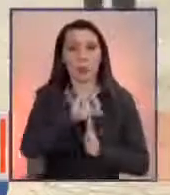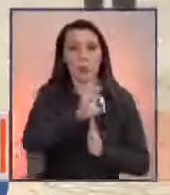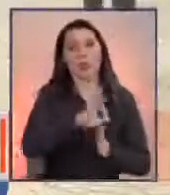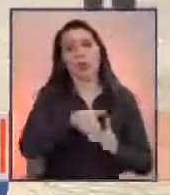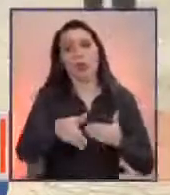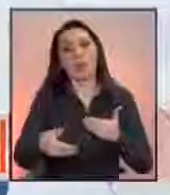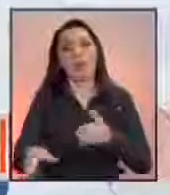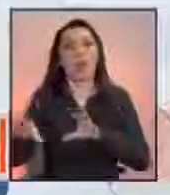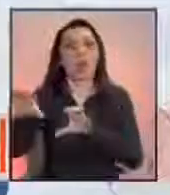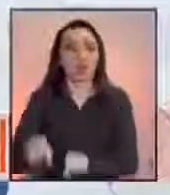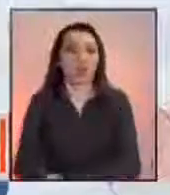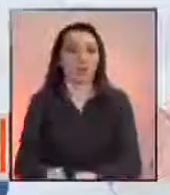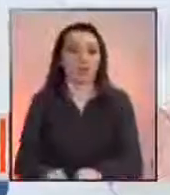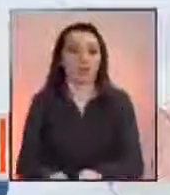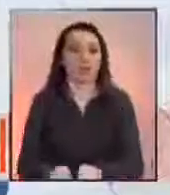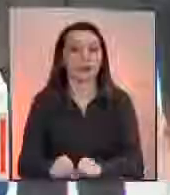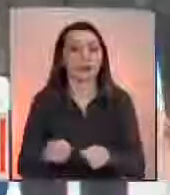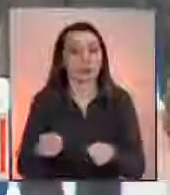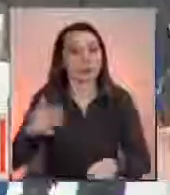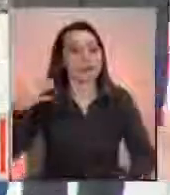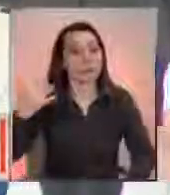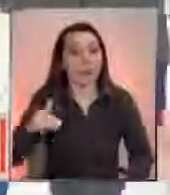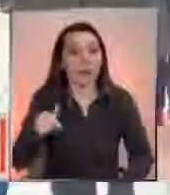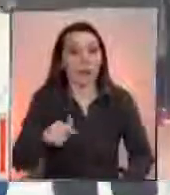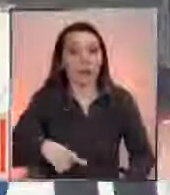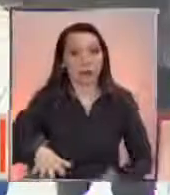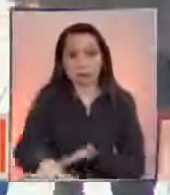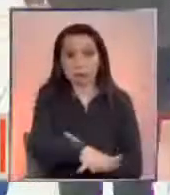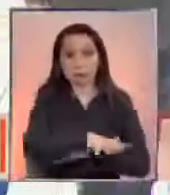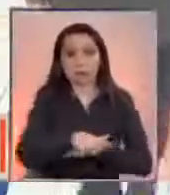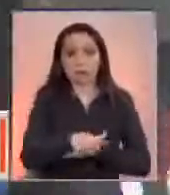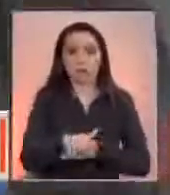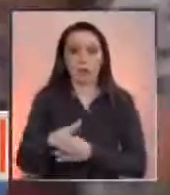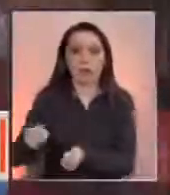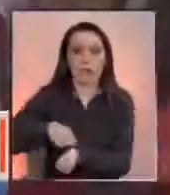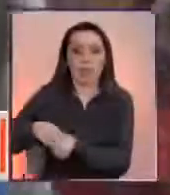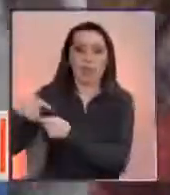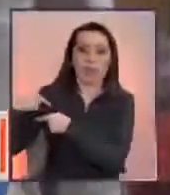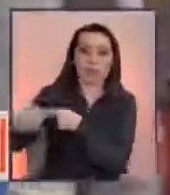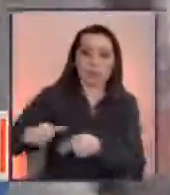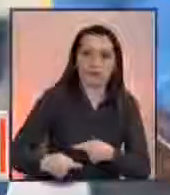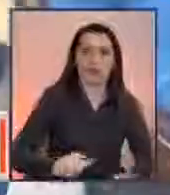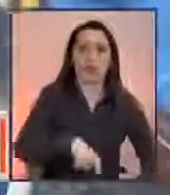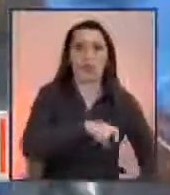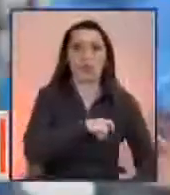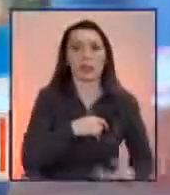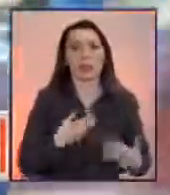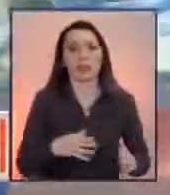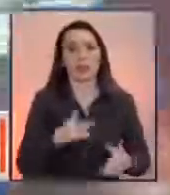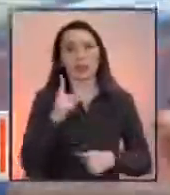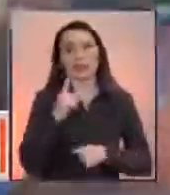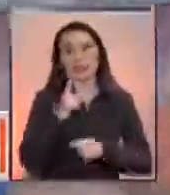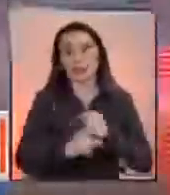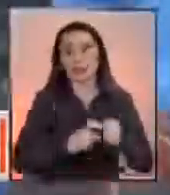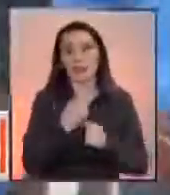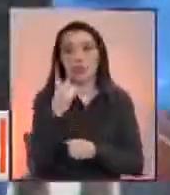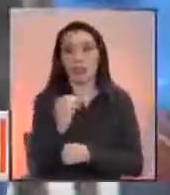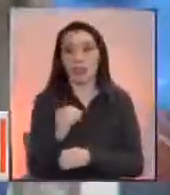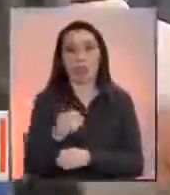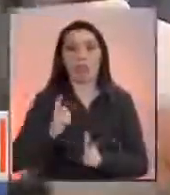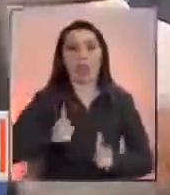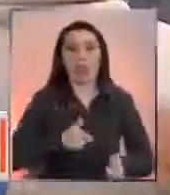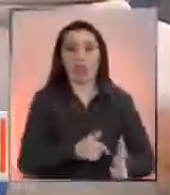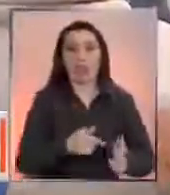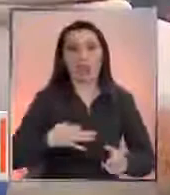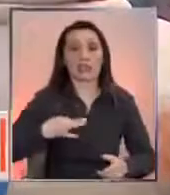posterior conquista. Una parte importante de nuestra población es descendiente de españoles. Ya en el siglo XX, la Guerra Civil Española